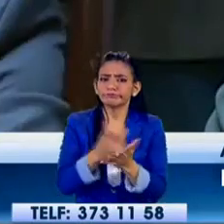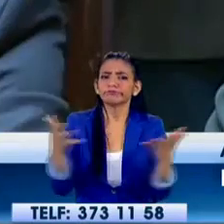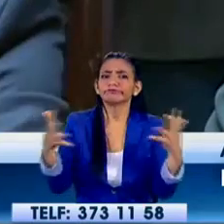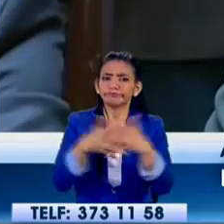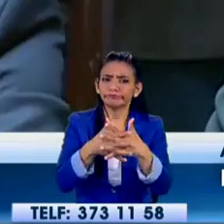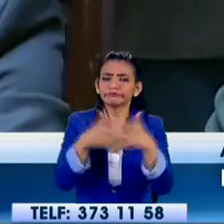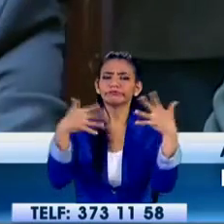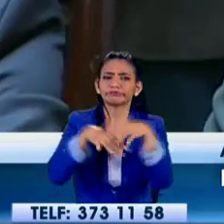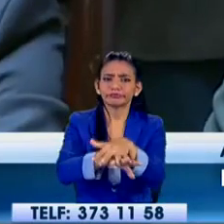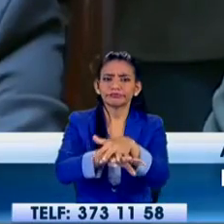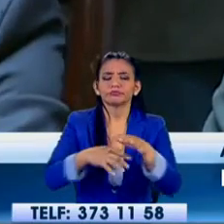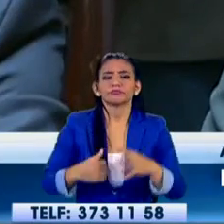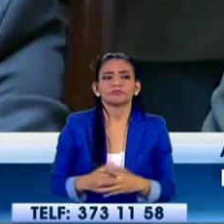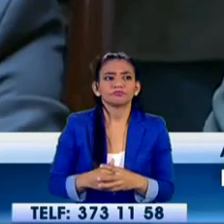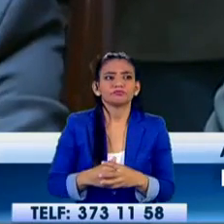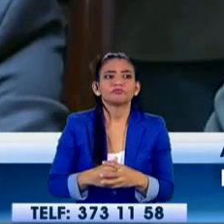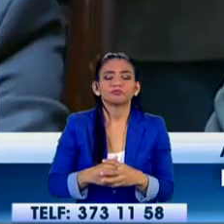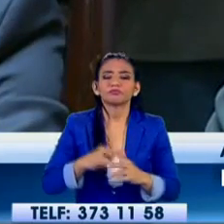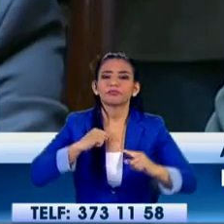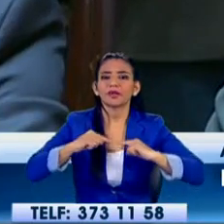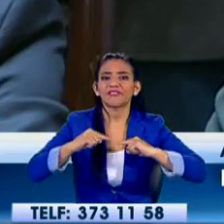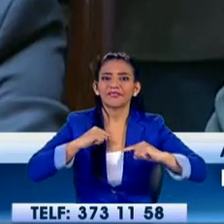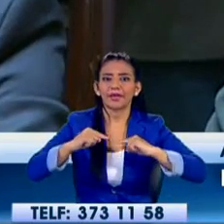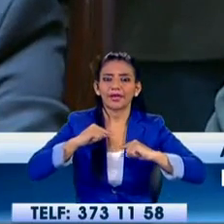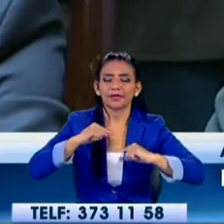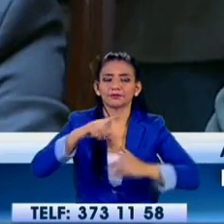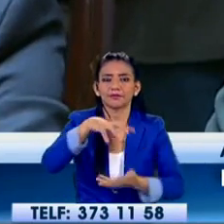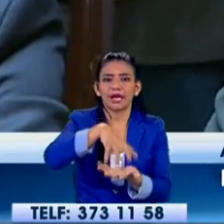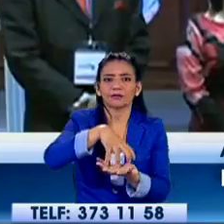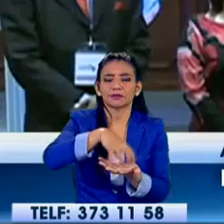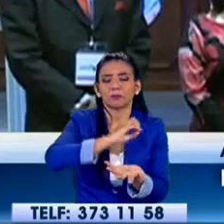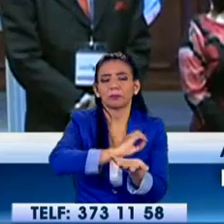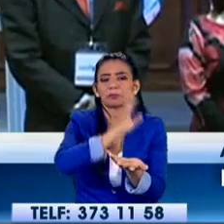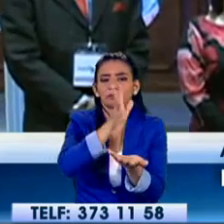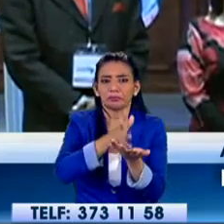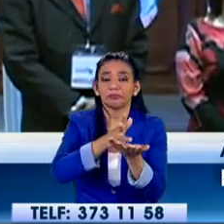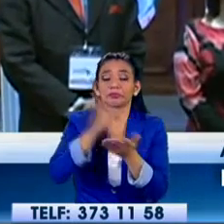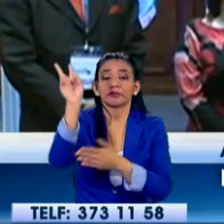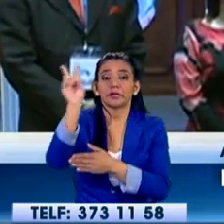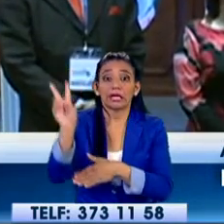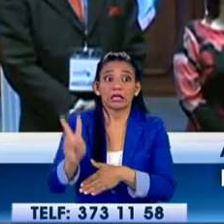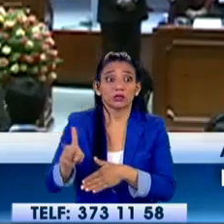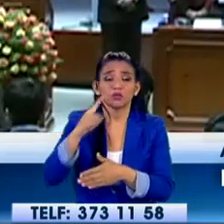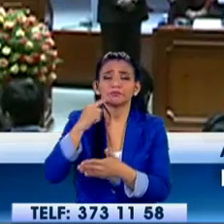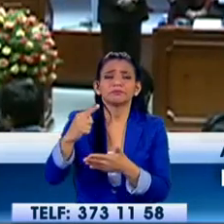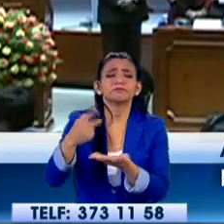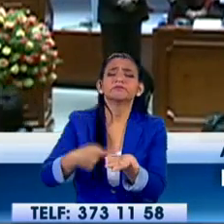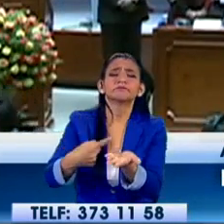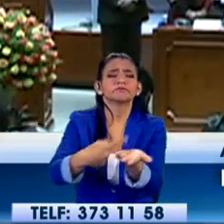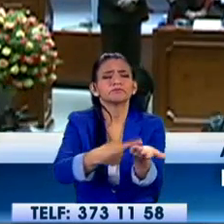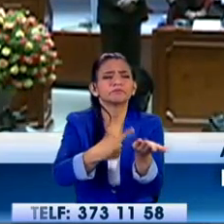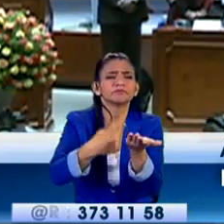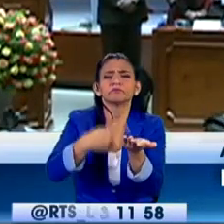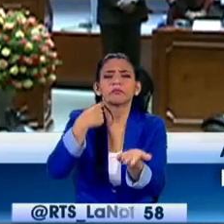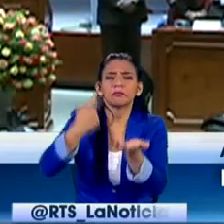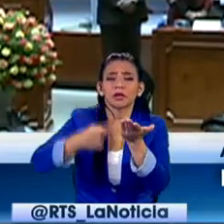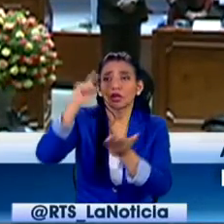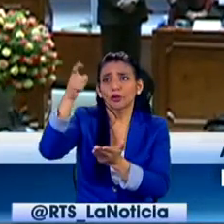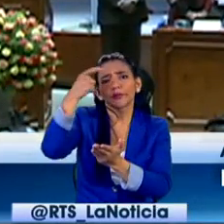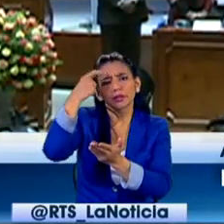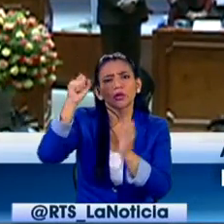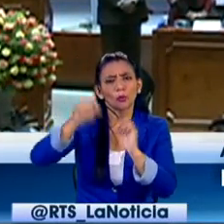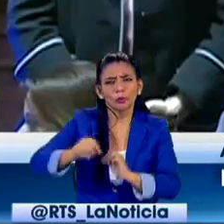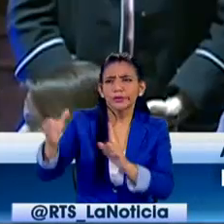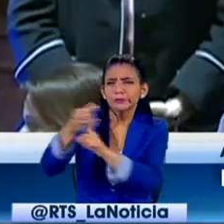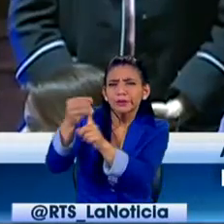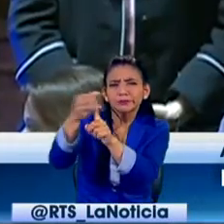integración. Héctor Rodríguez, el jefe del Bloque de la Patria en la Asamblea Nacional de Venezuela, mencionó que esta reunión servirá para exhortar a los gobiernos a mantener las